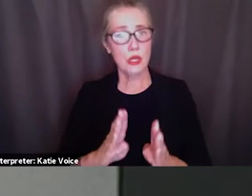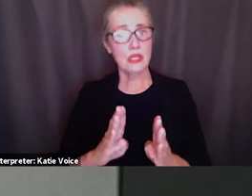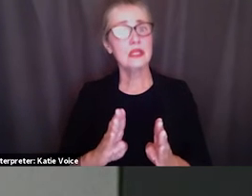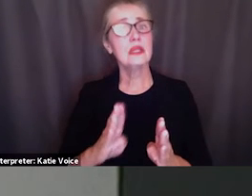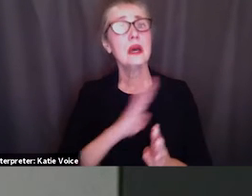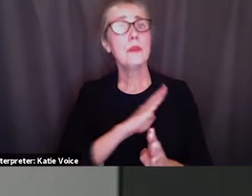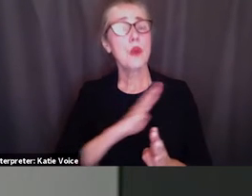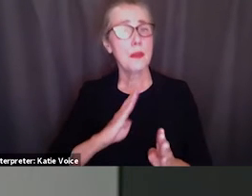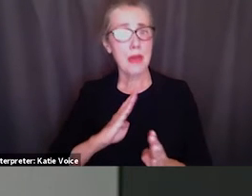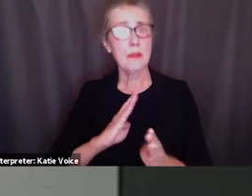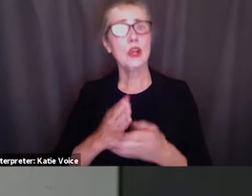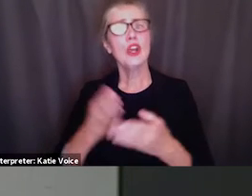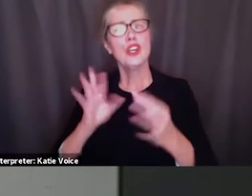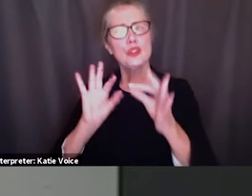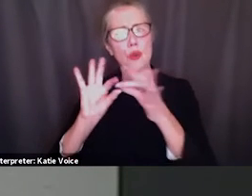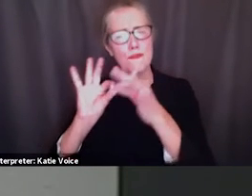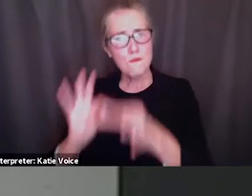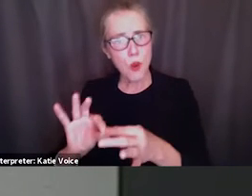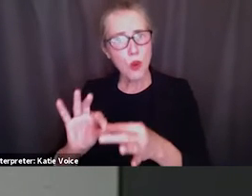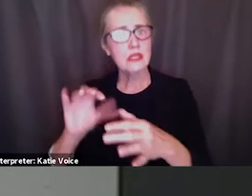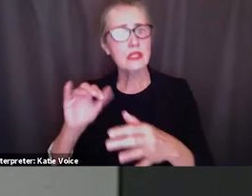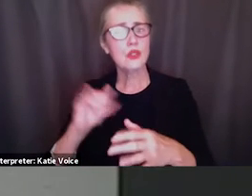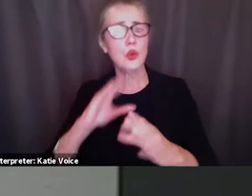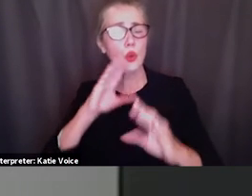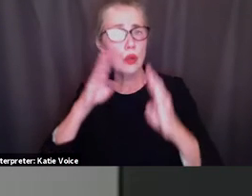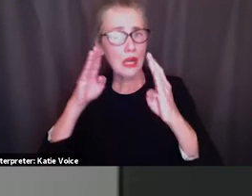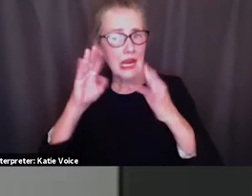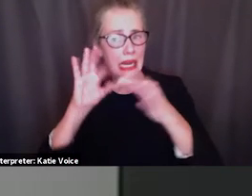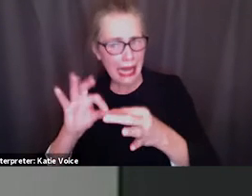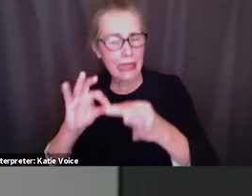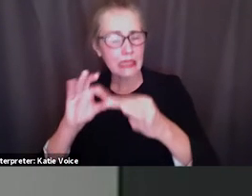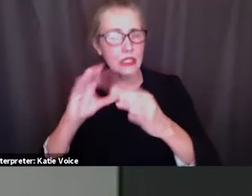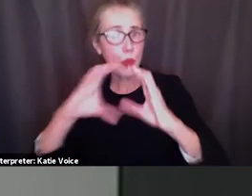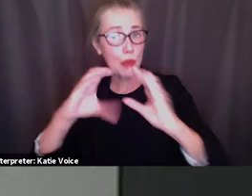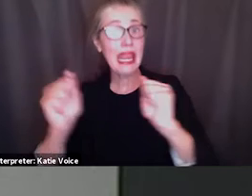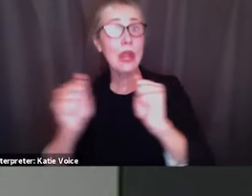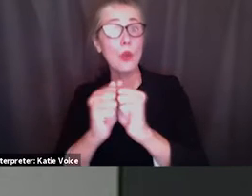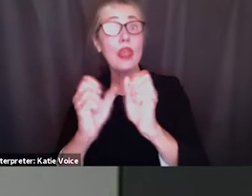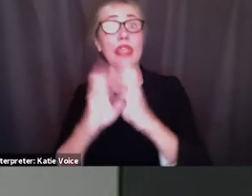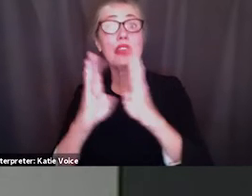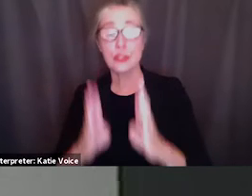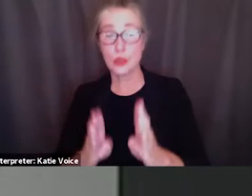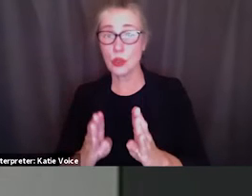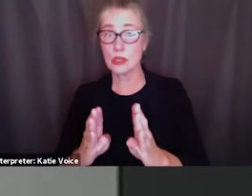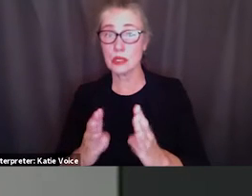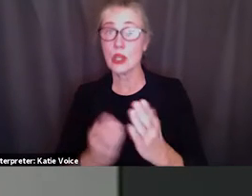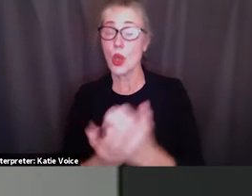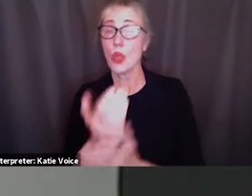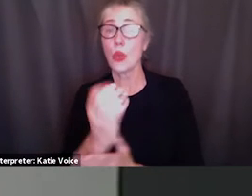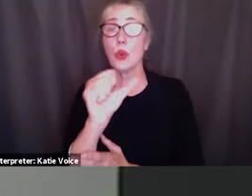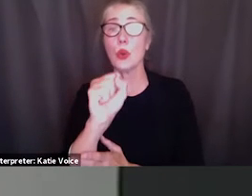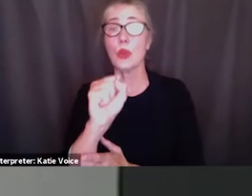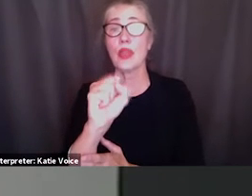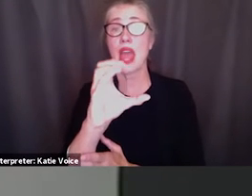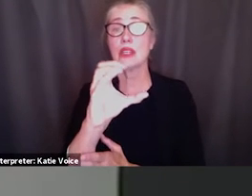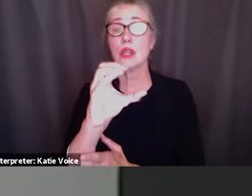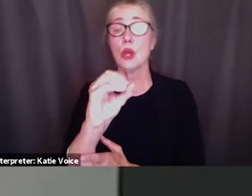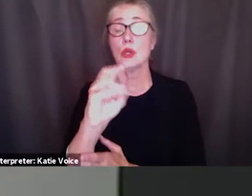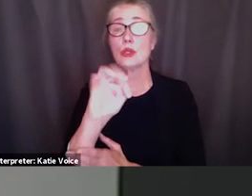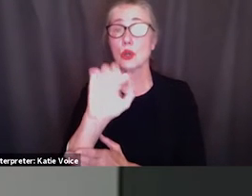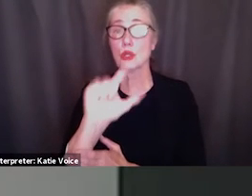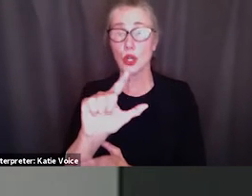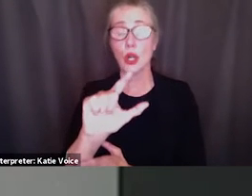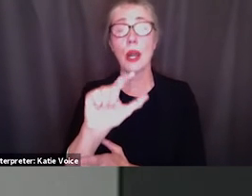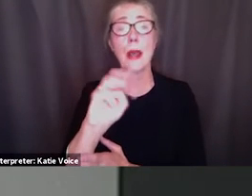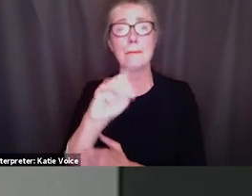del Consejo Estudiantil para realmente poderme comunicar con los estudiantes. Esto es una forma excelente de conectar y hacerlos que participen.